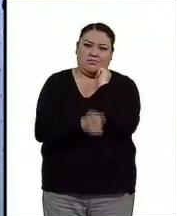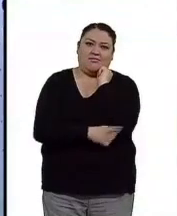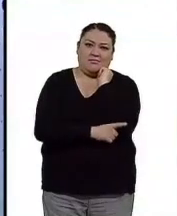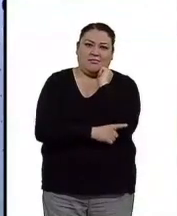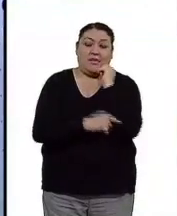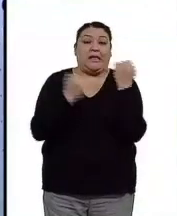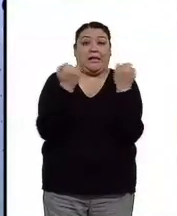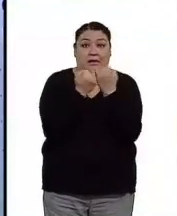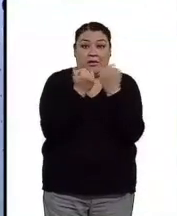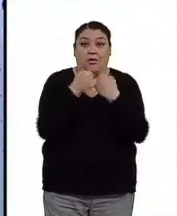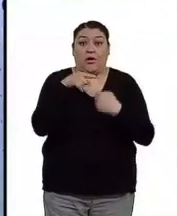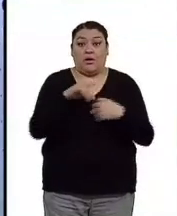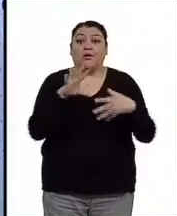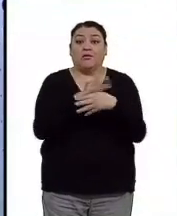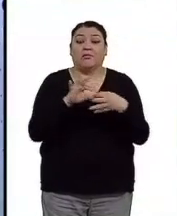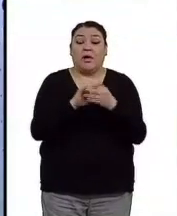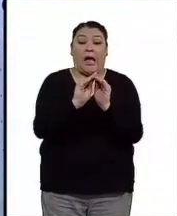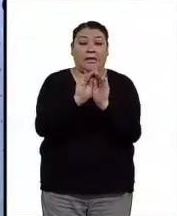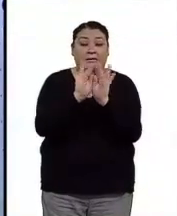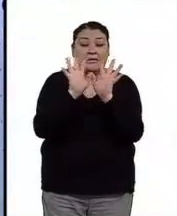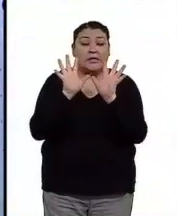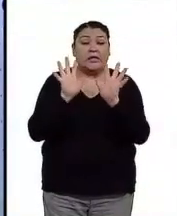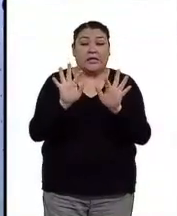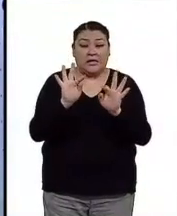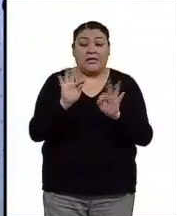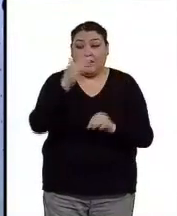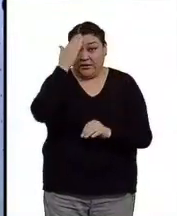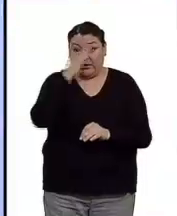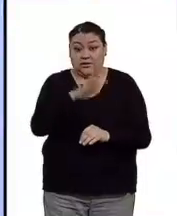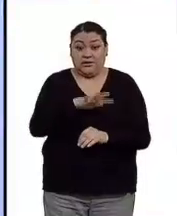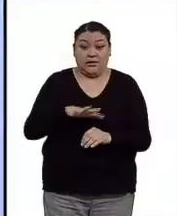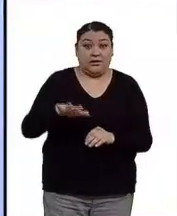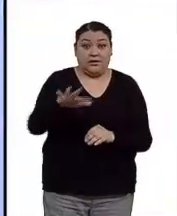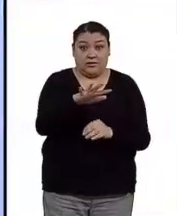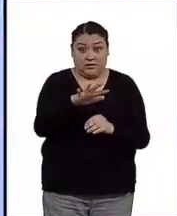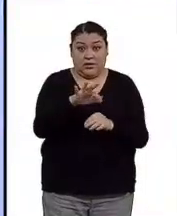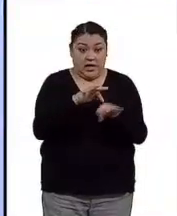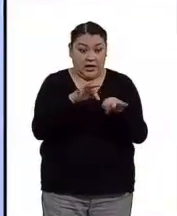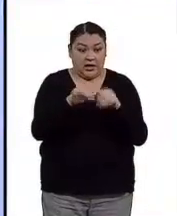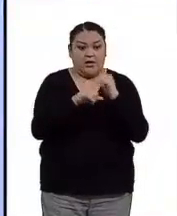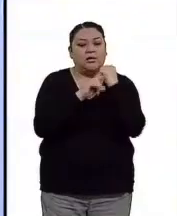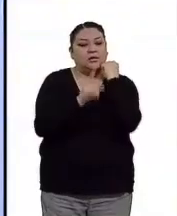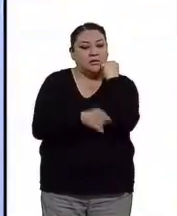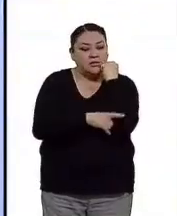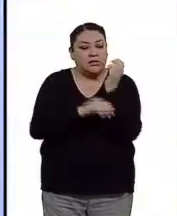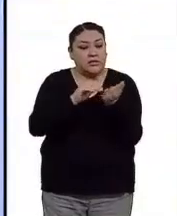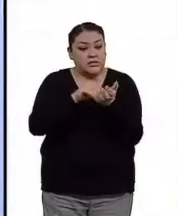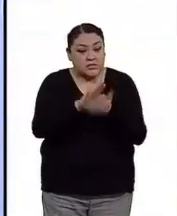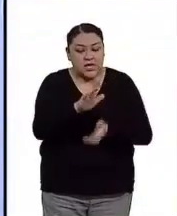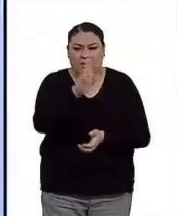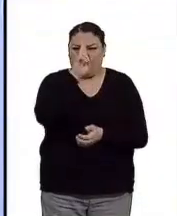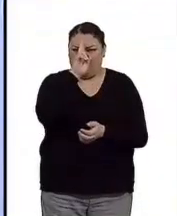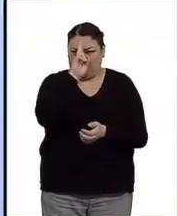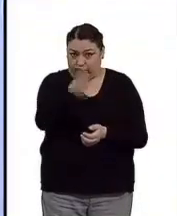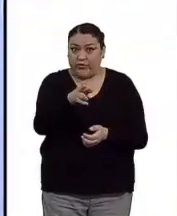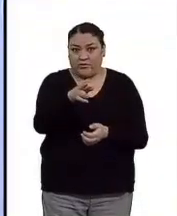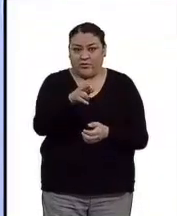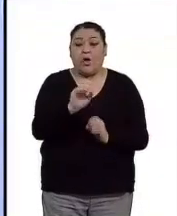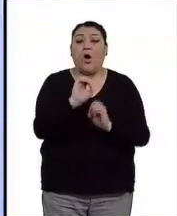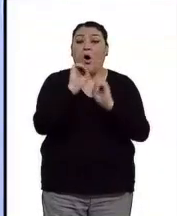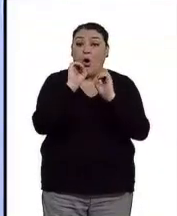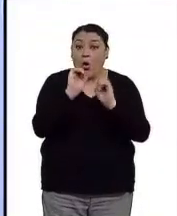establece de manera muy clara y específica que está prohibido el despido por causas de embarazo con una mujer, o